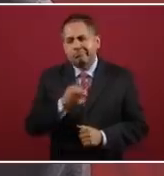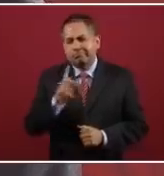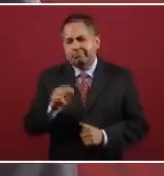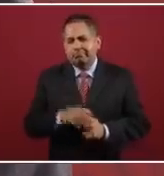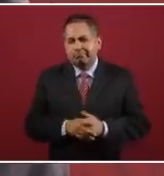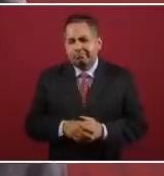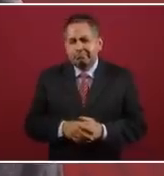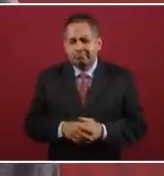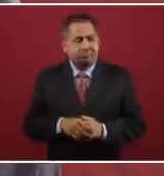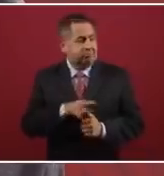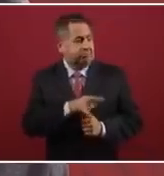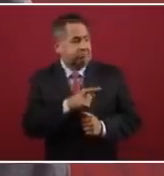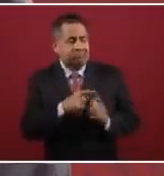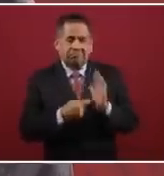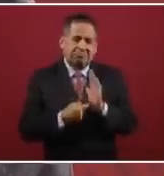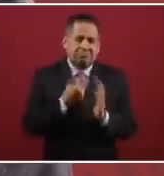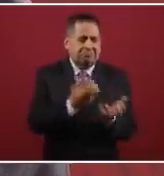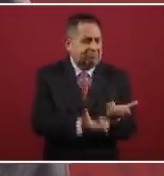El que quema,